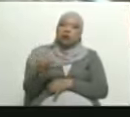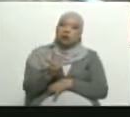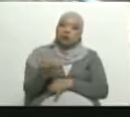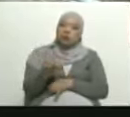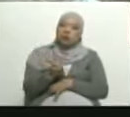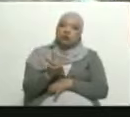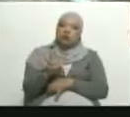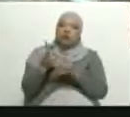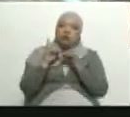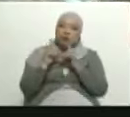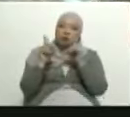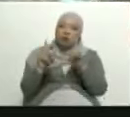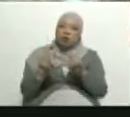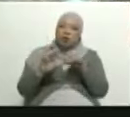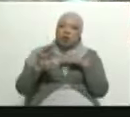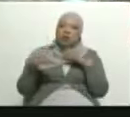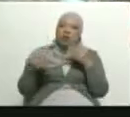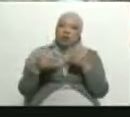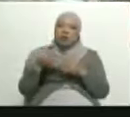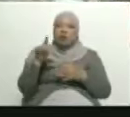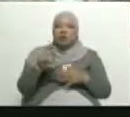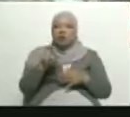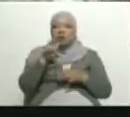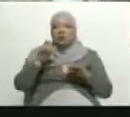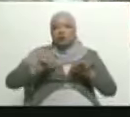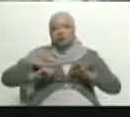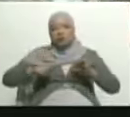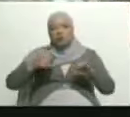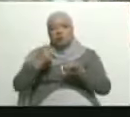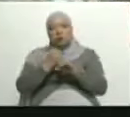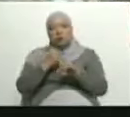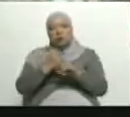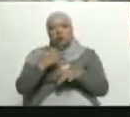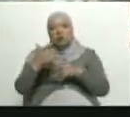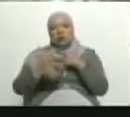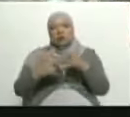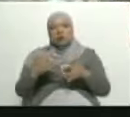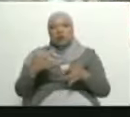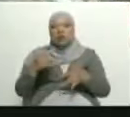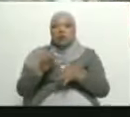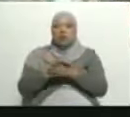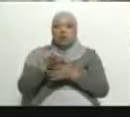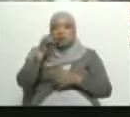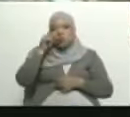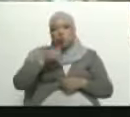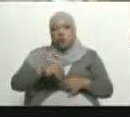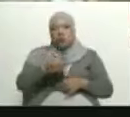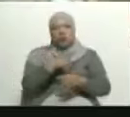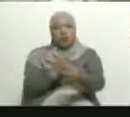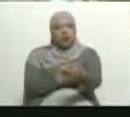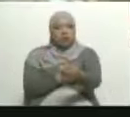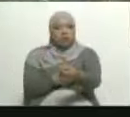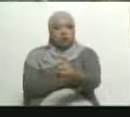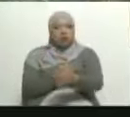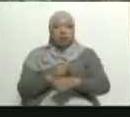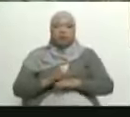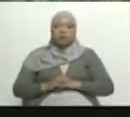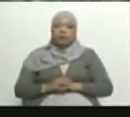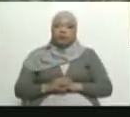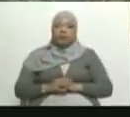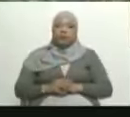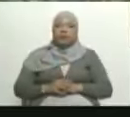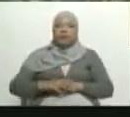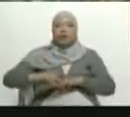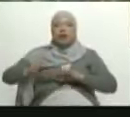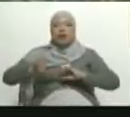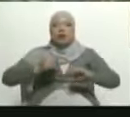esta organización, bueno, a nivel nacional también comenzará a hacer actos de solidaridad con nuestros hermanos y hermanas del pueblo de Palestina. El